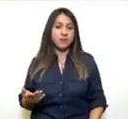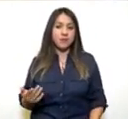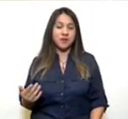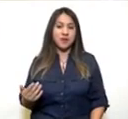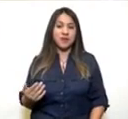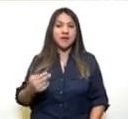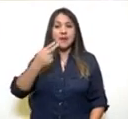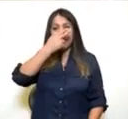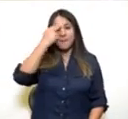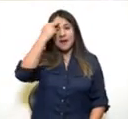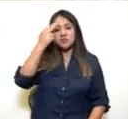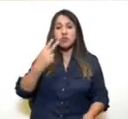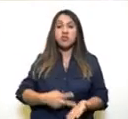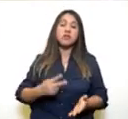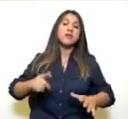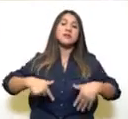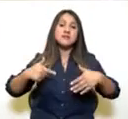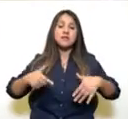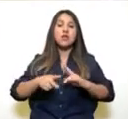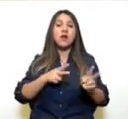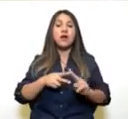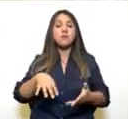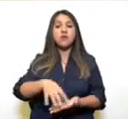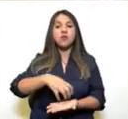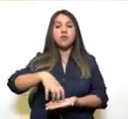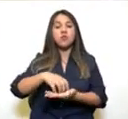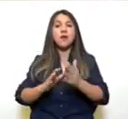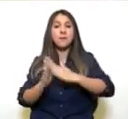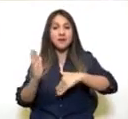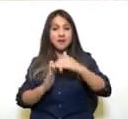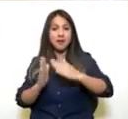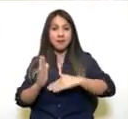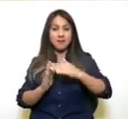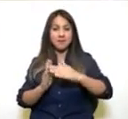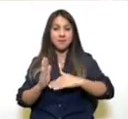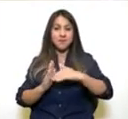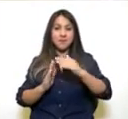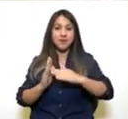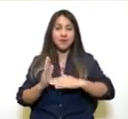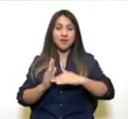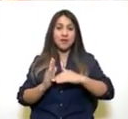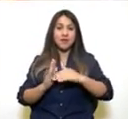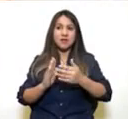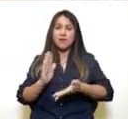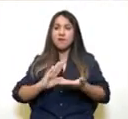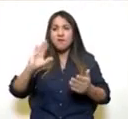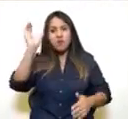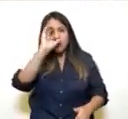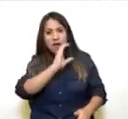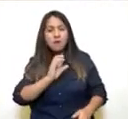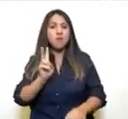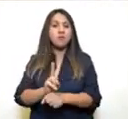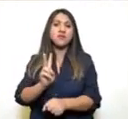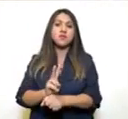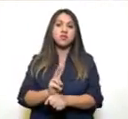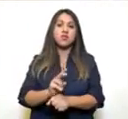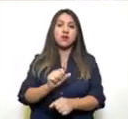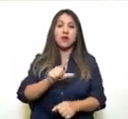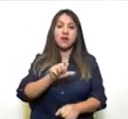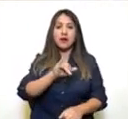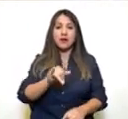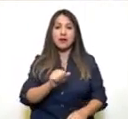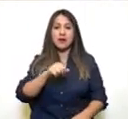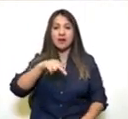en marzo del 2017 lo hagamos en la pintana subimos buscamos a un profesor alejandro